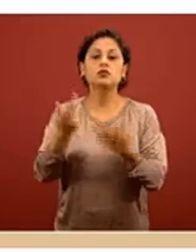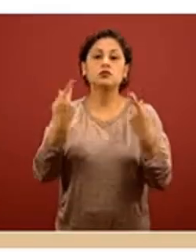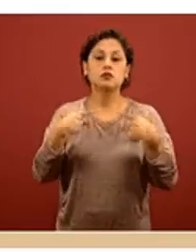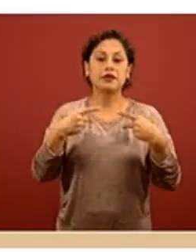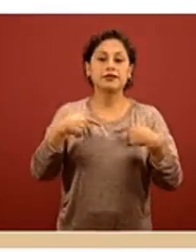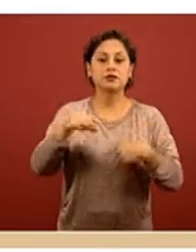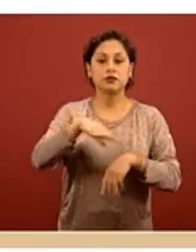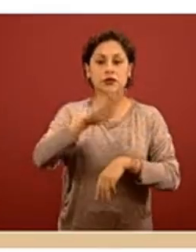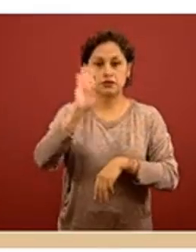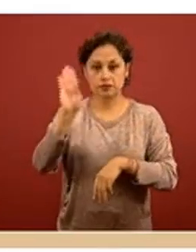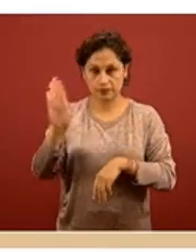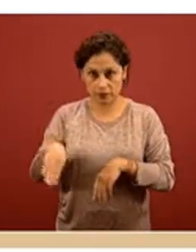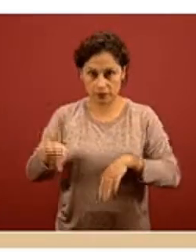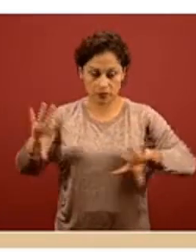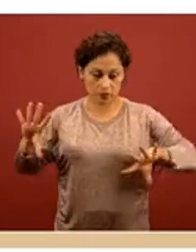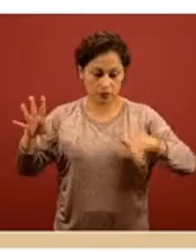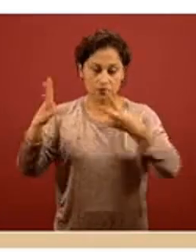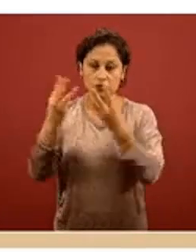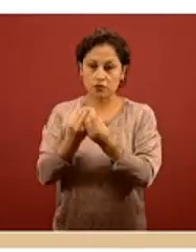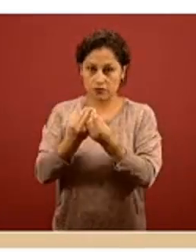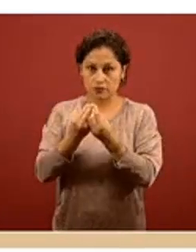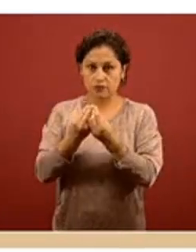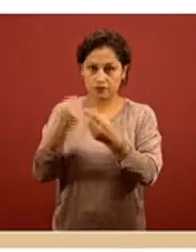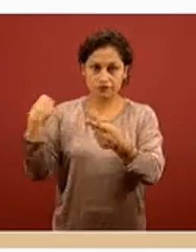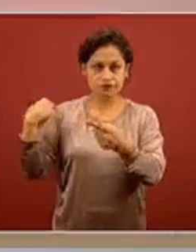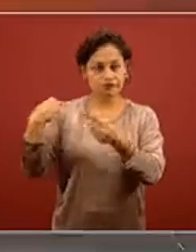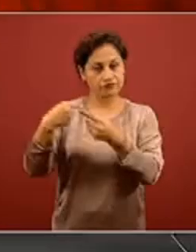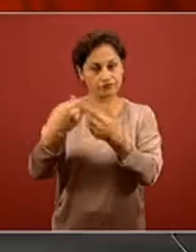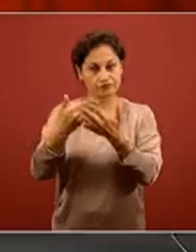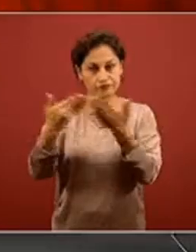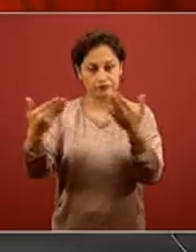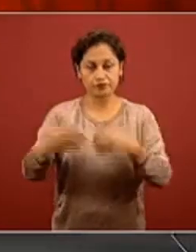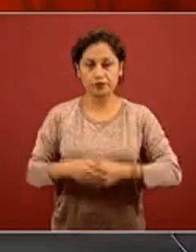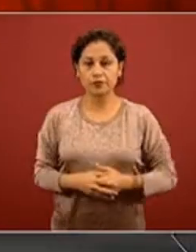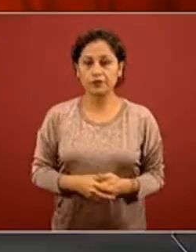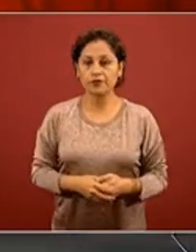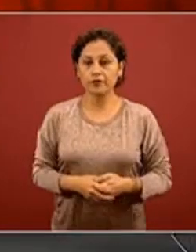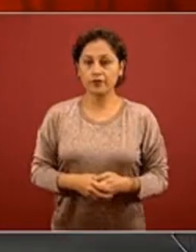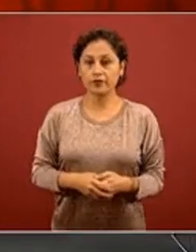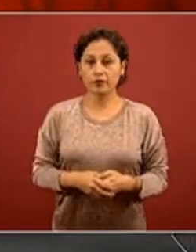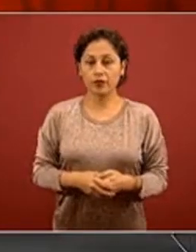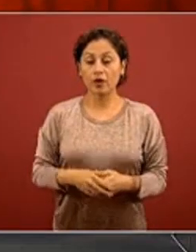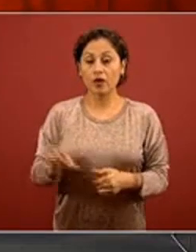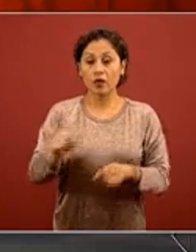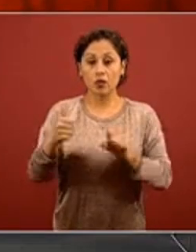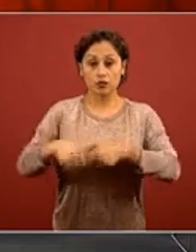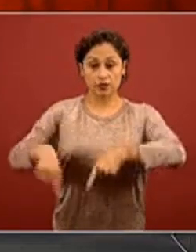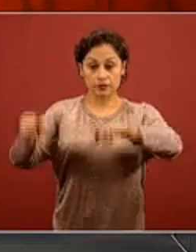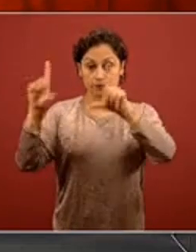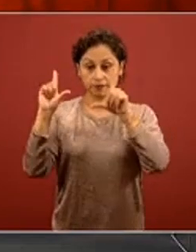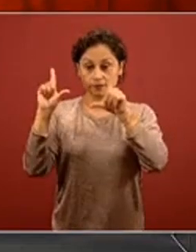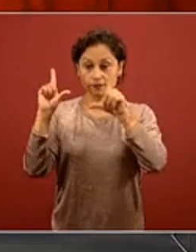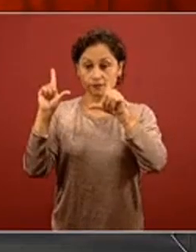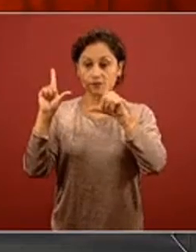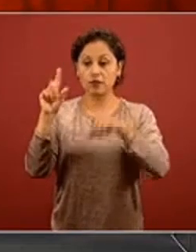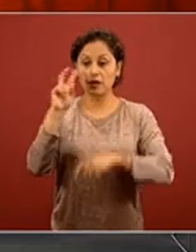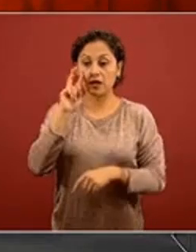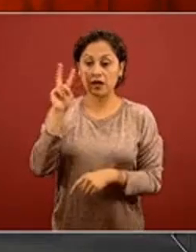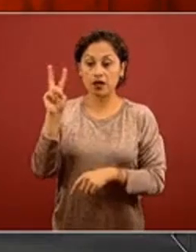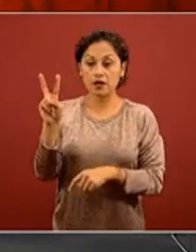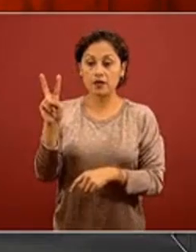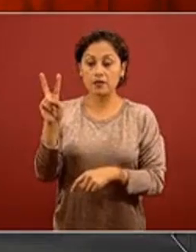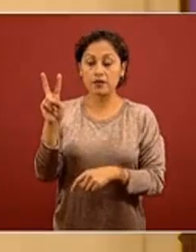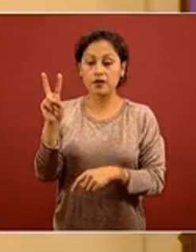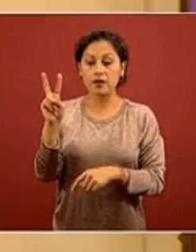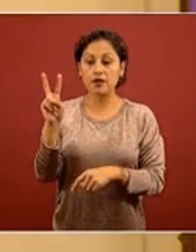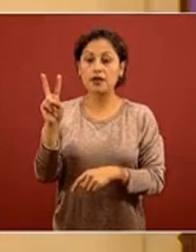defunciones acumuladas como se han llevado a cabo hasta el momento. En la siguiente diapositiva podemos notar